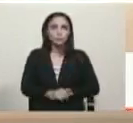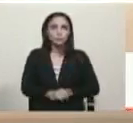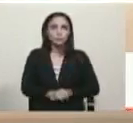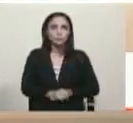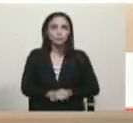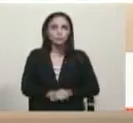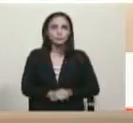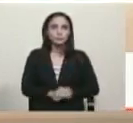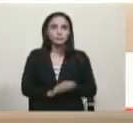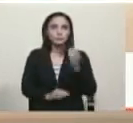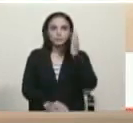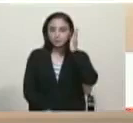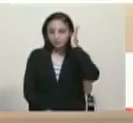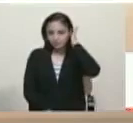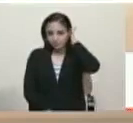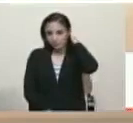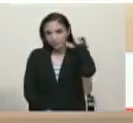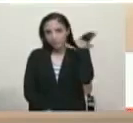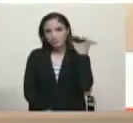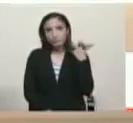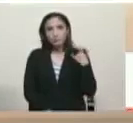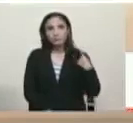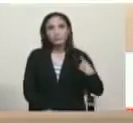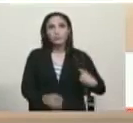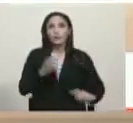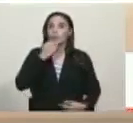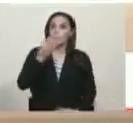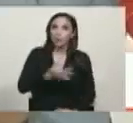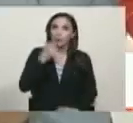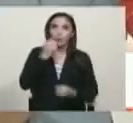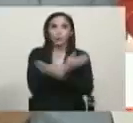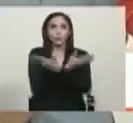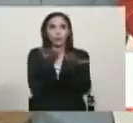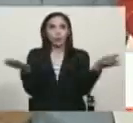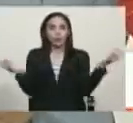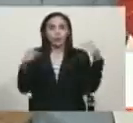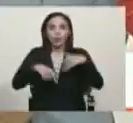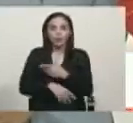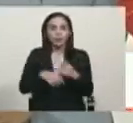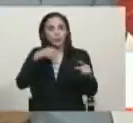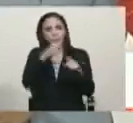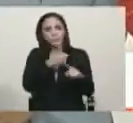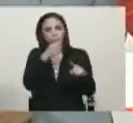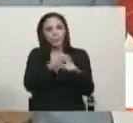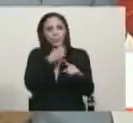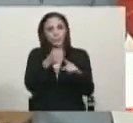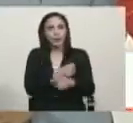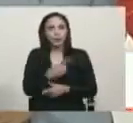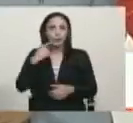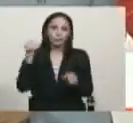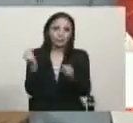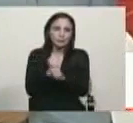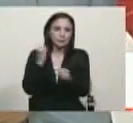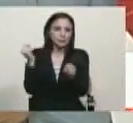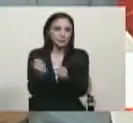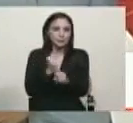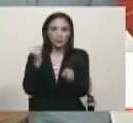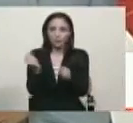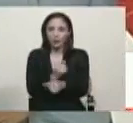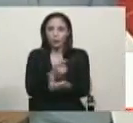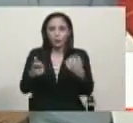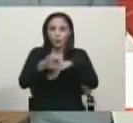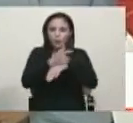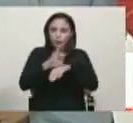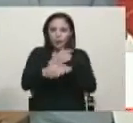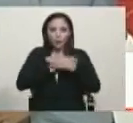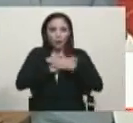Bueno, presidente, muy buenas tardes, toda Venezuela. Seguimos como los ordena usted, trabajando, gobernando y